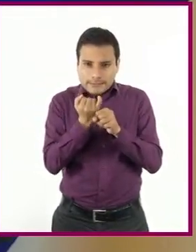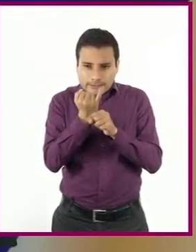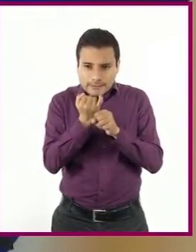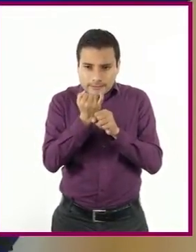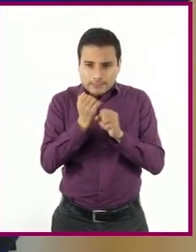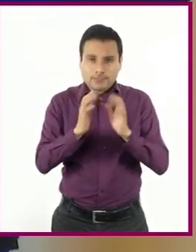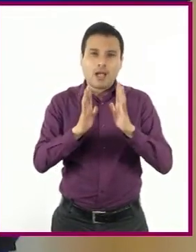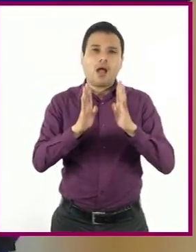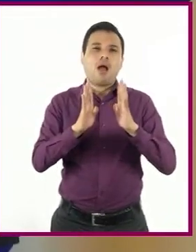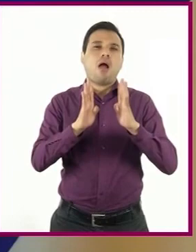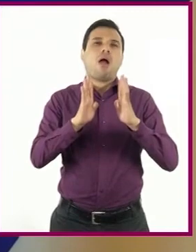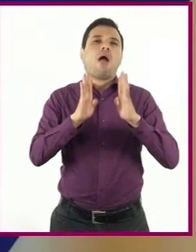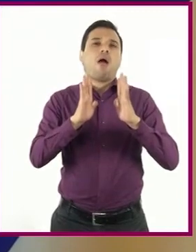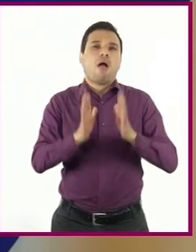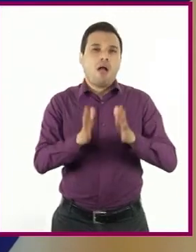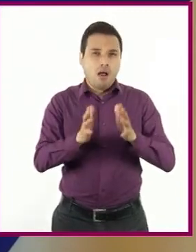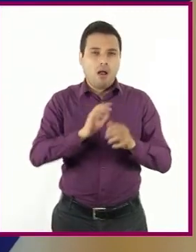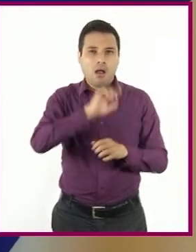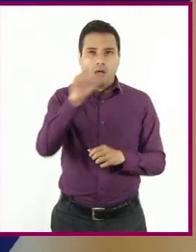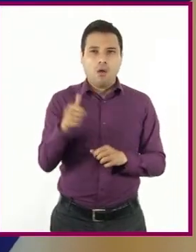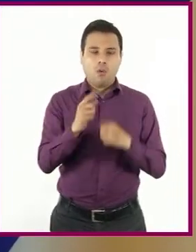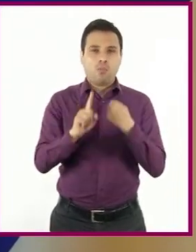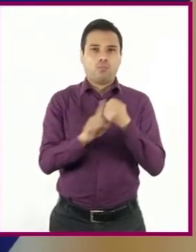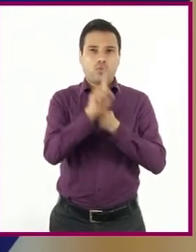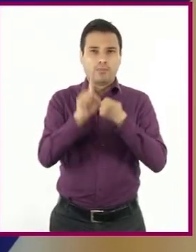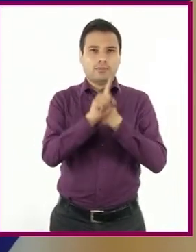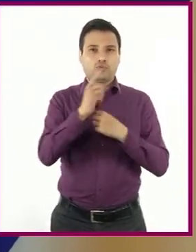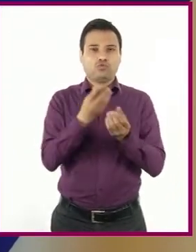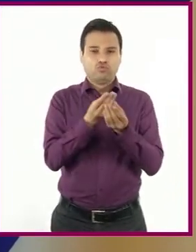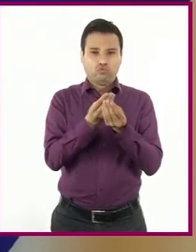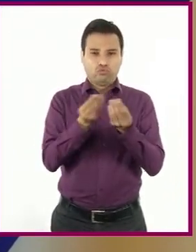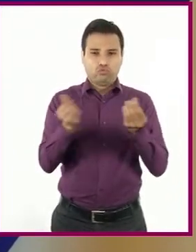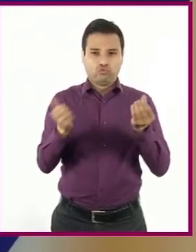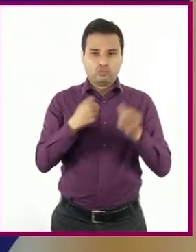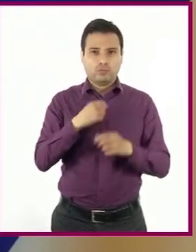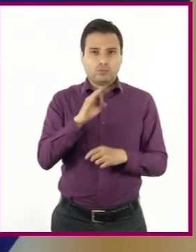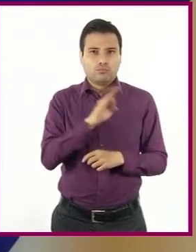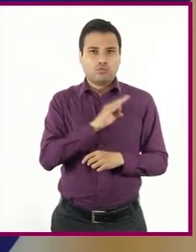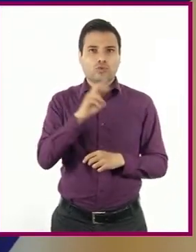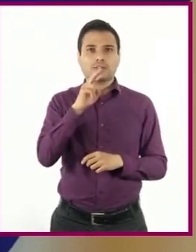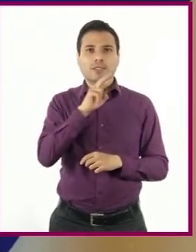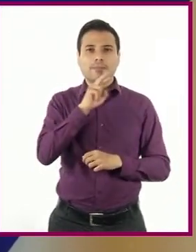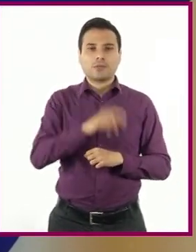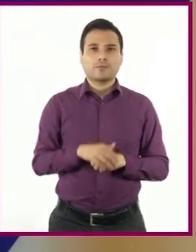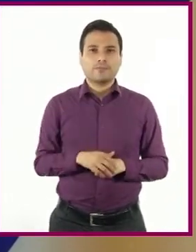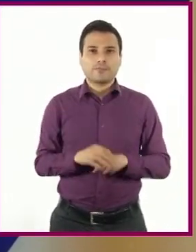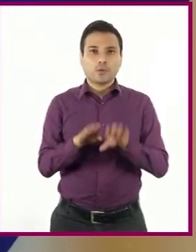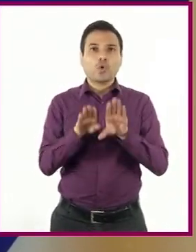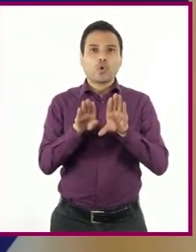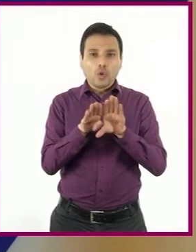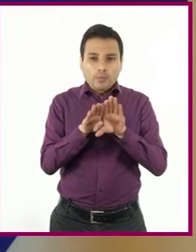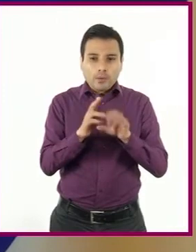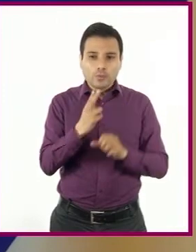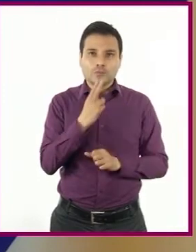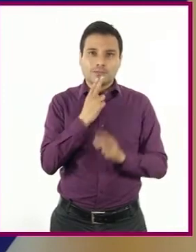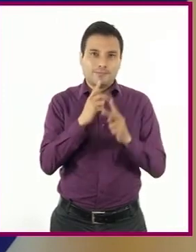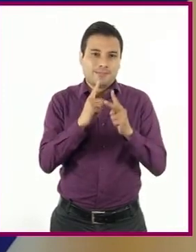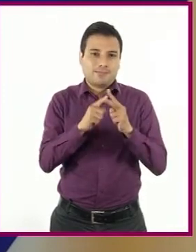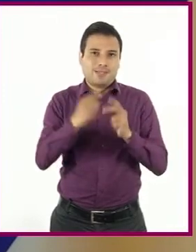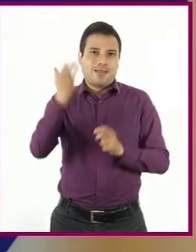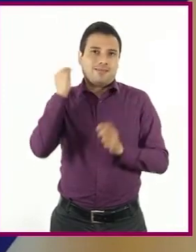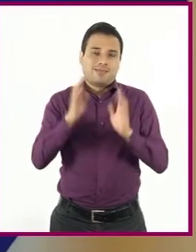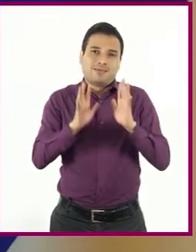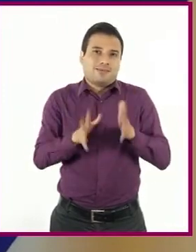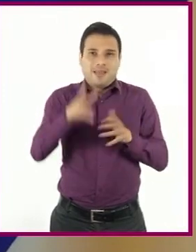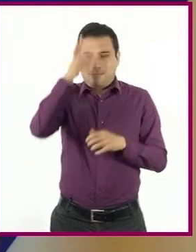resolver problemas con lógica, creatividad y confianza utilizando los conocimientos de matemáticas que aprendí y